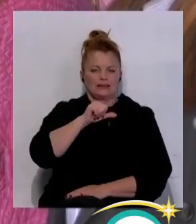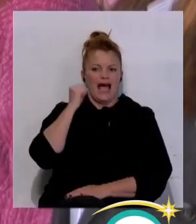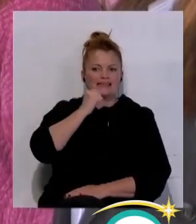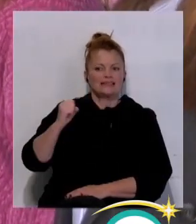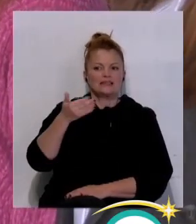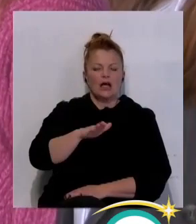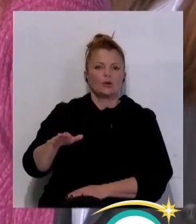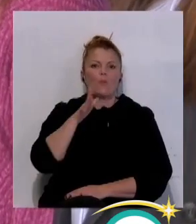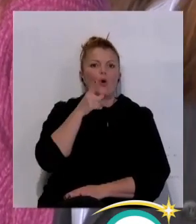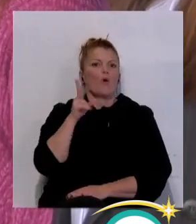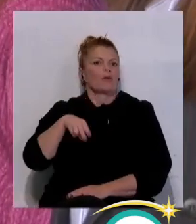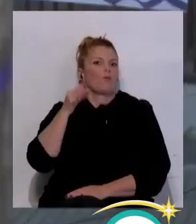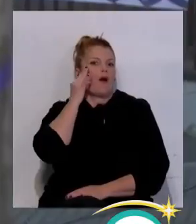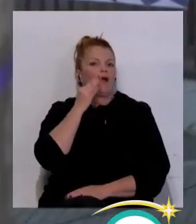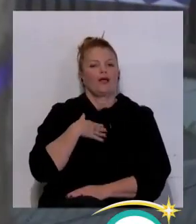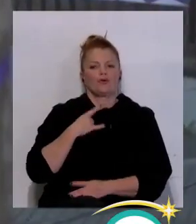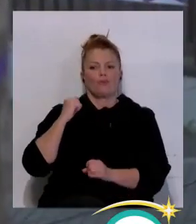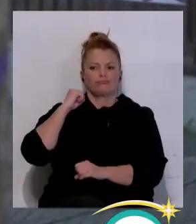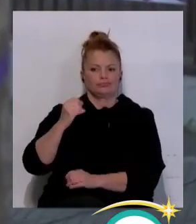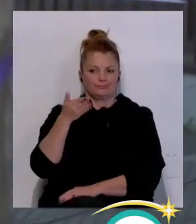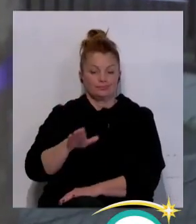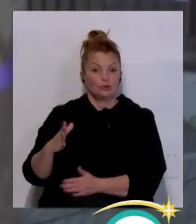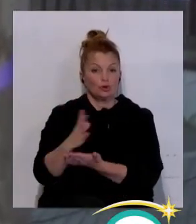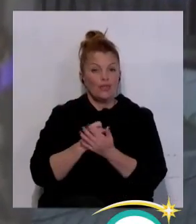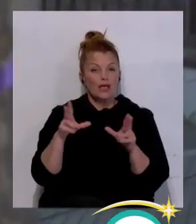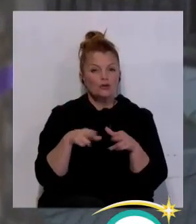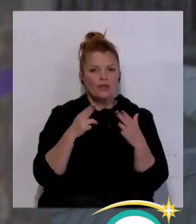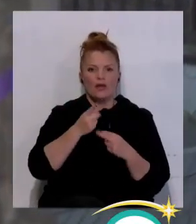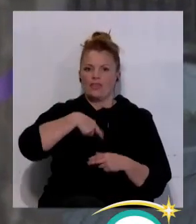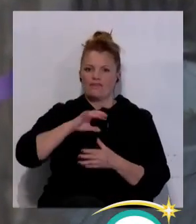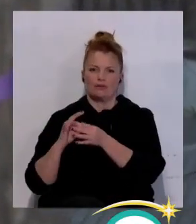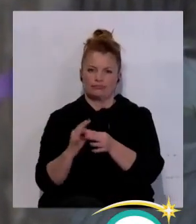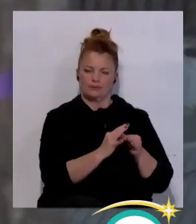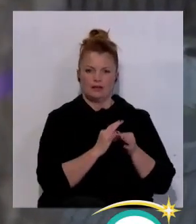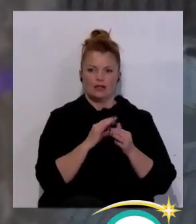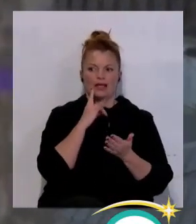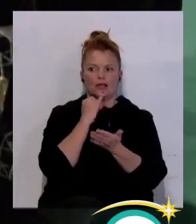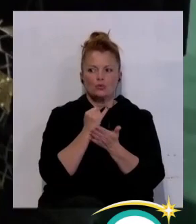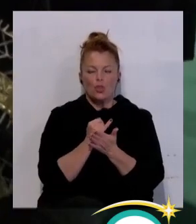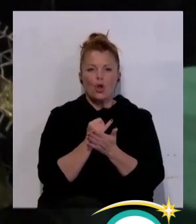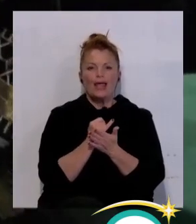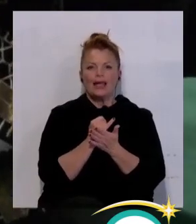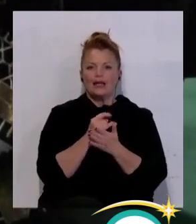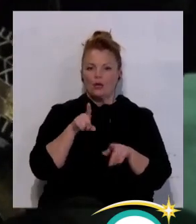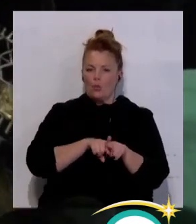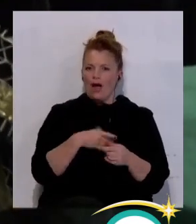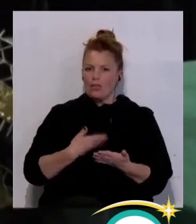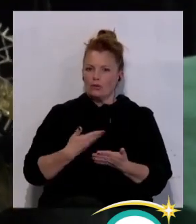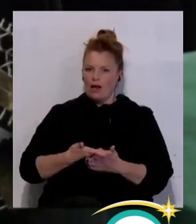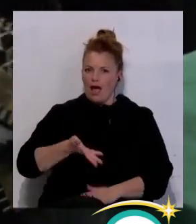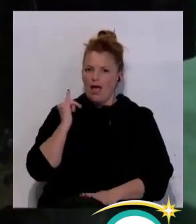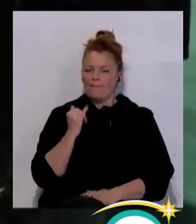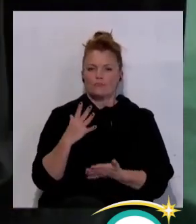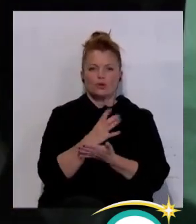mujeres por el mero hecho de ser mujeres. Y por tanto, toda la sociedad tenemos que ir a una. Tenemos que ir las instituciones, que aquí lo estamos demostrando, todas